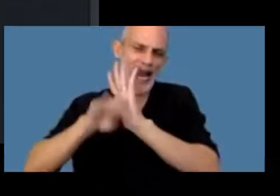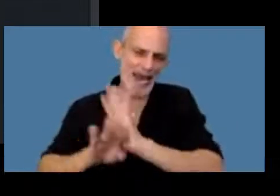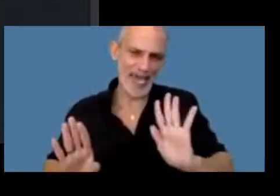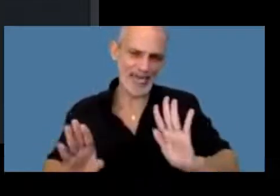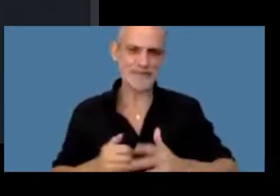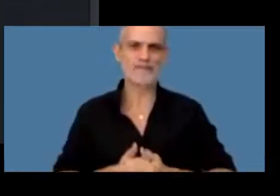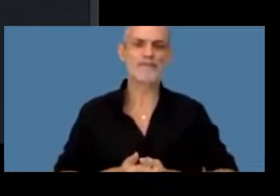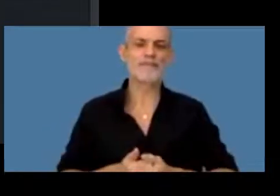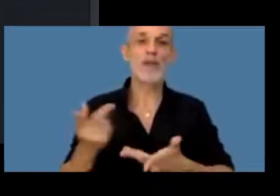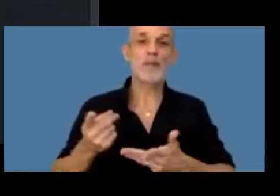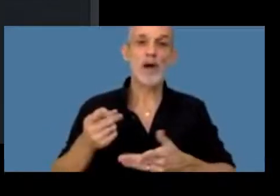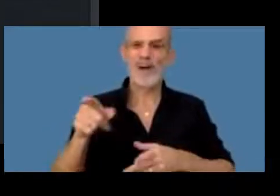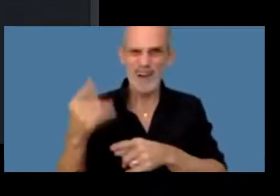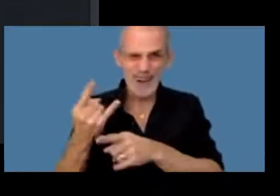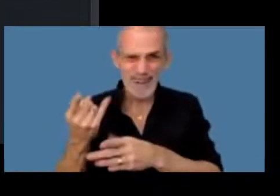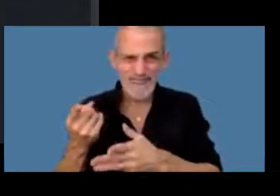no es apócrifo eso.